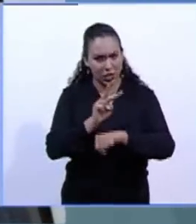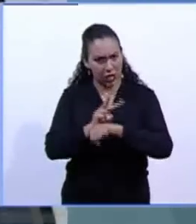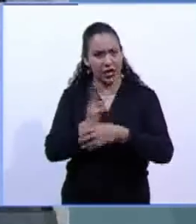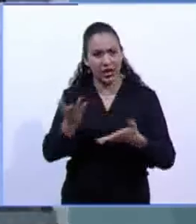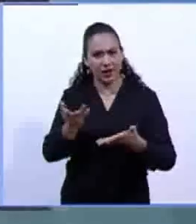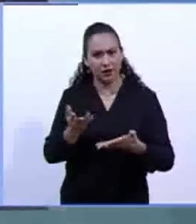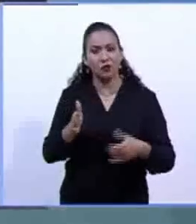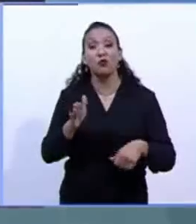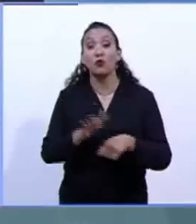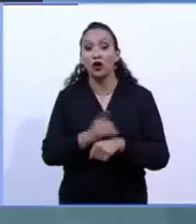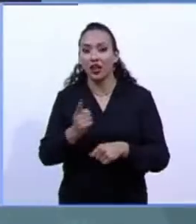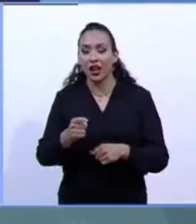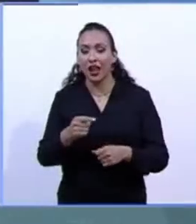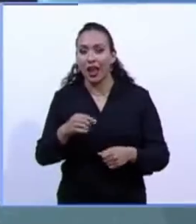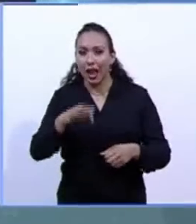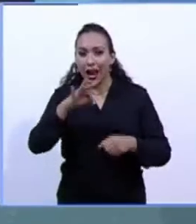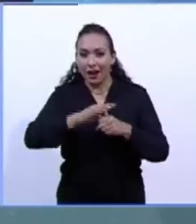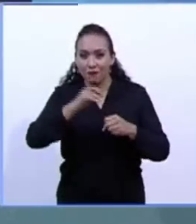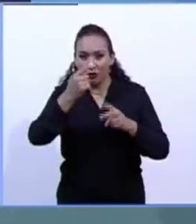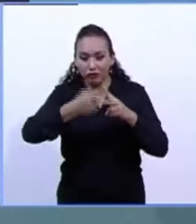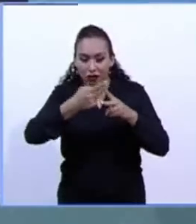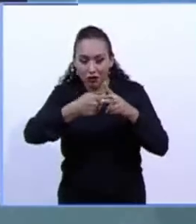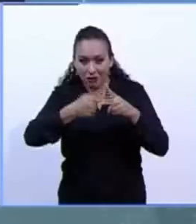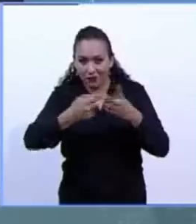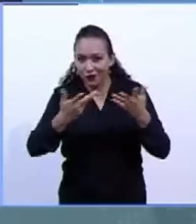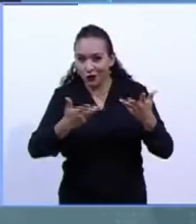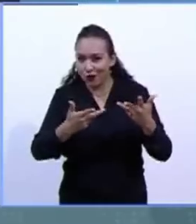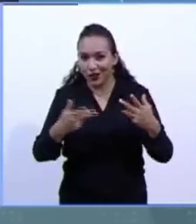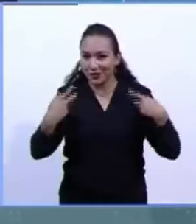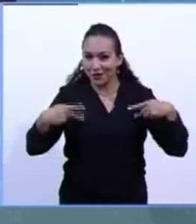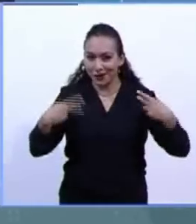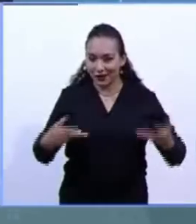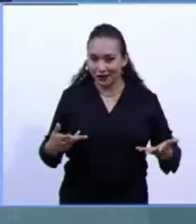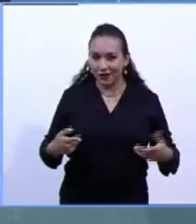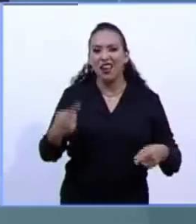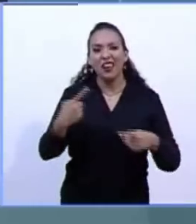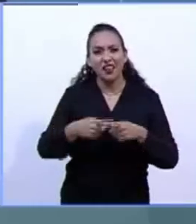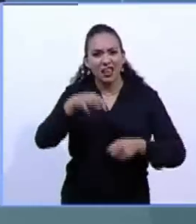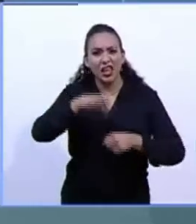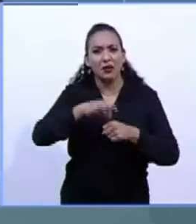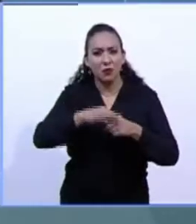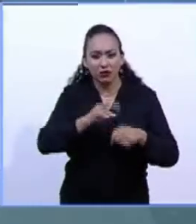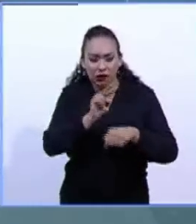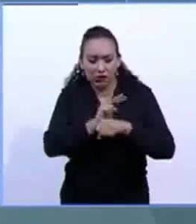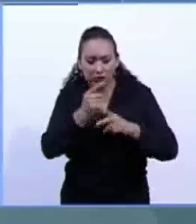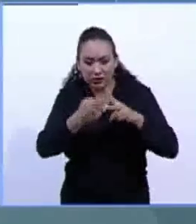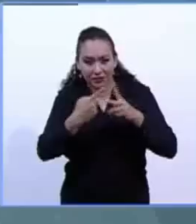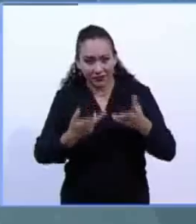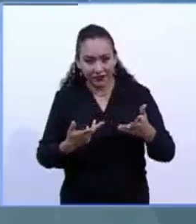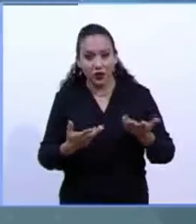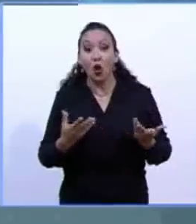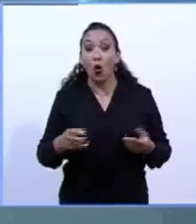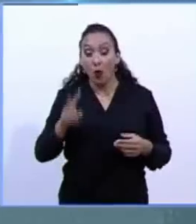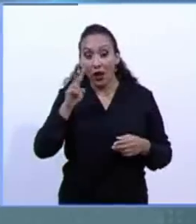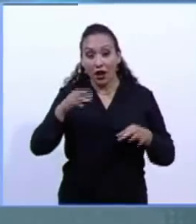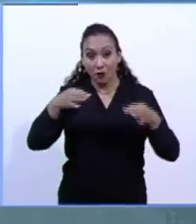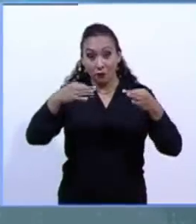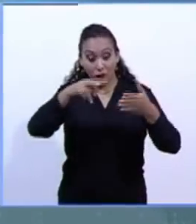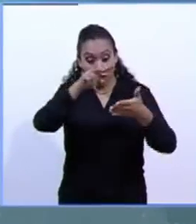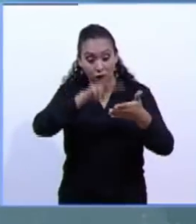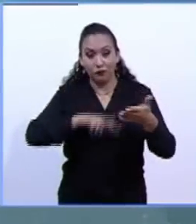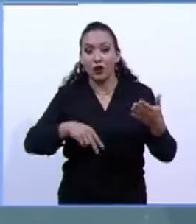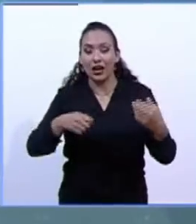electoral, ya que el conteo de votos no será llevado a cabo por ciudadanos. No se cancelarán las boletas sobrantes, no